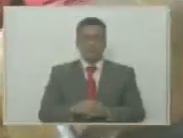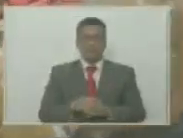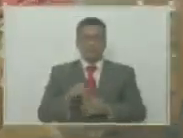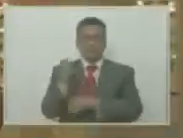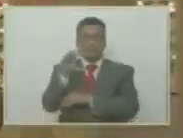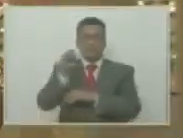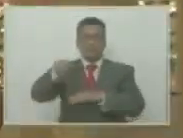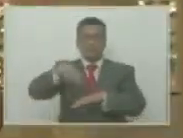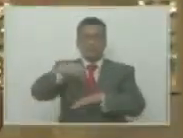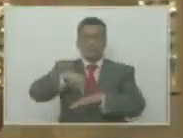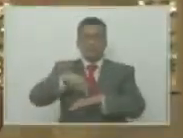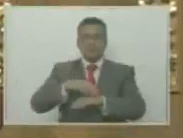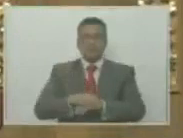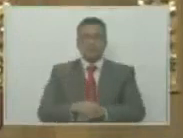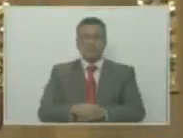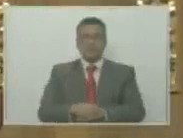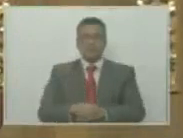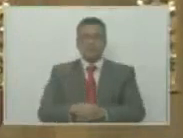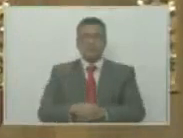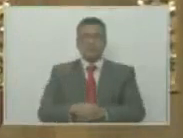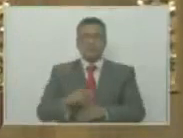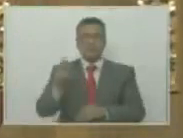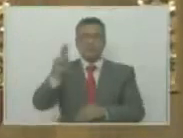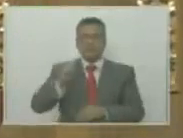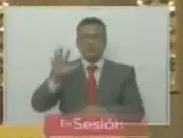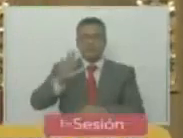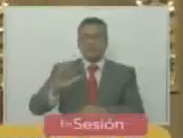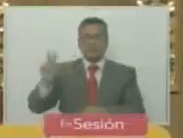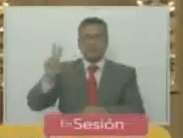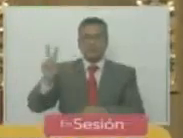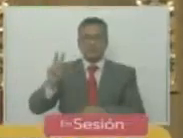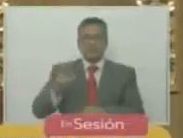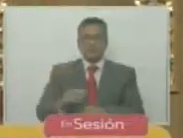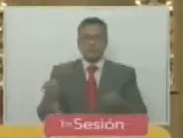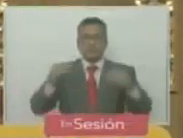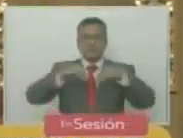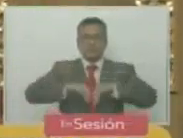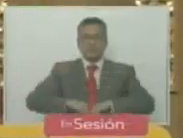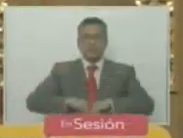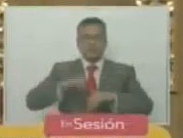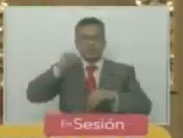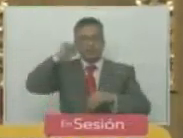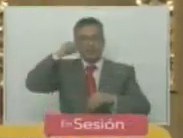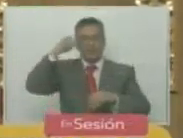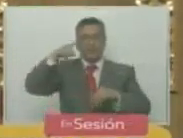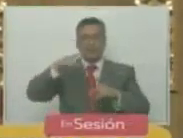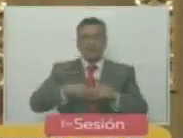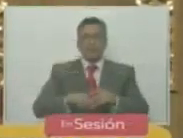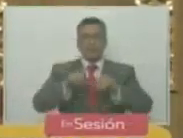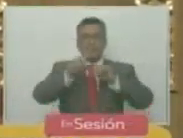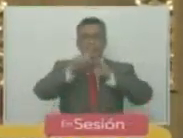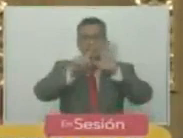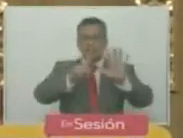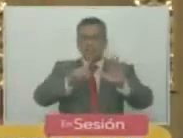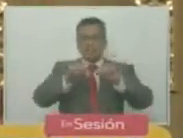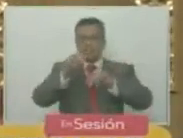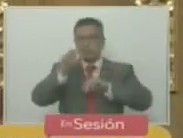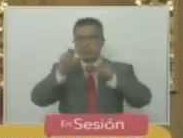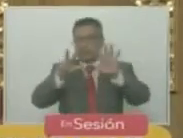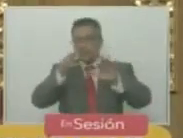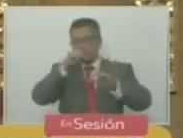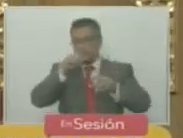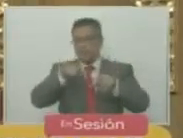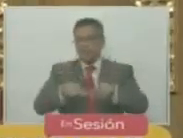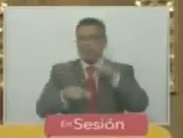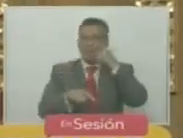Asamblea Nacional de la República Bolivariana de Venezuela, acuerdo en conmemoración a los 68 años del natalicio de